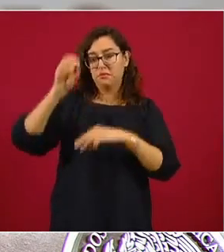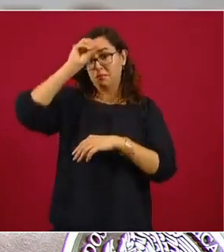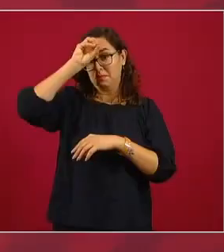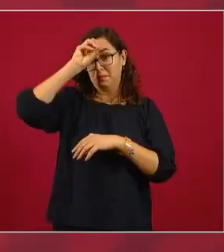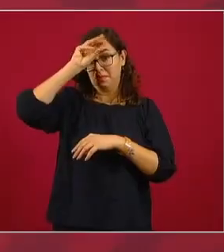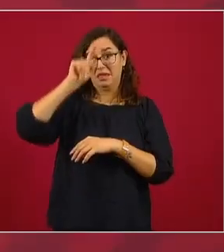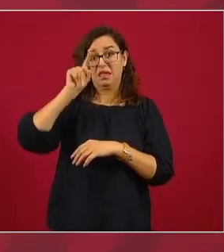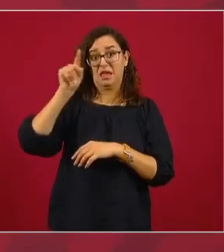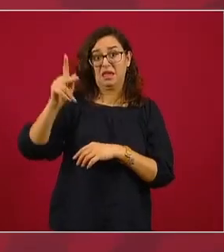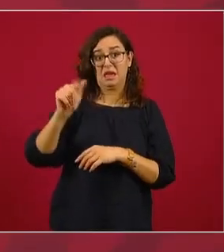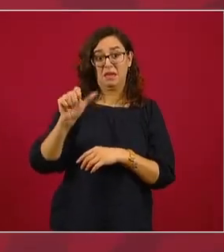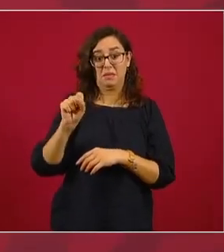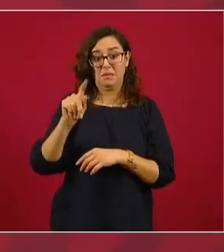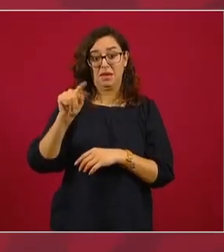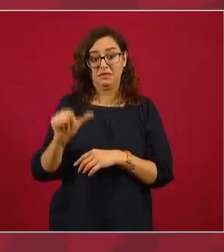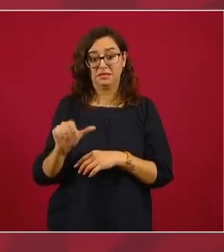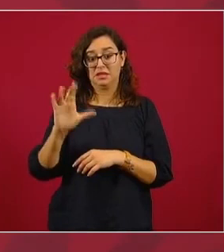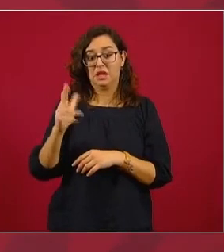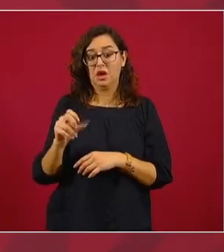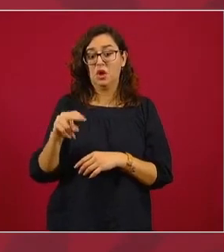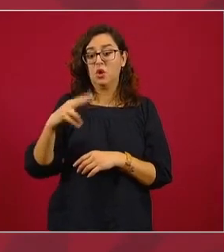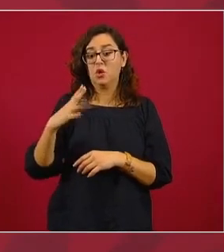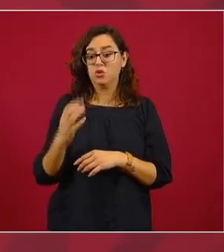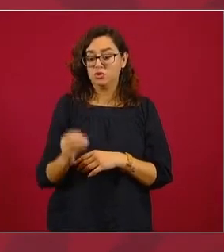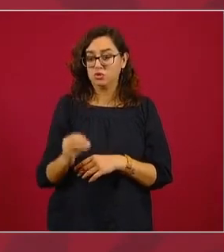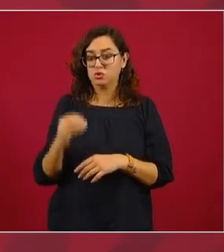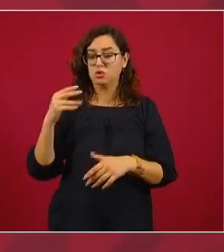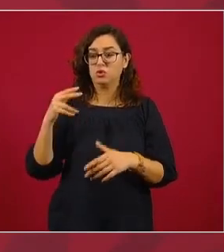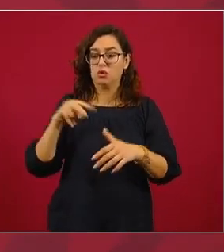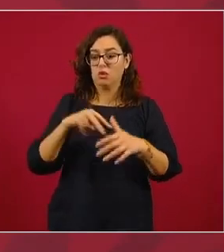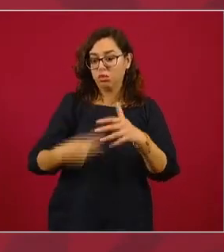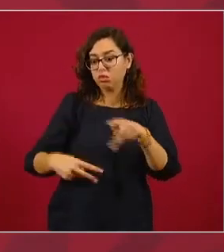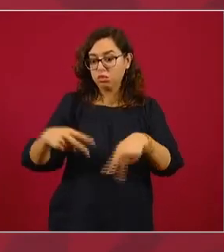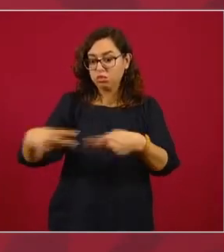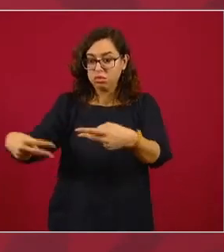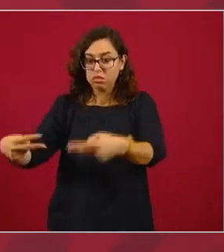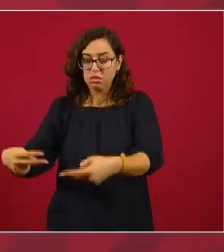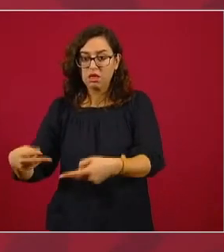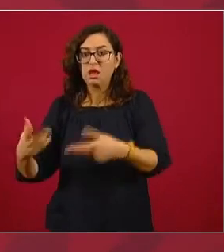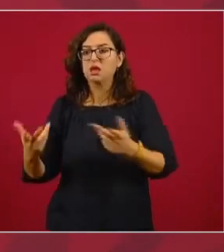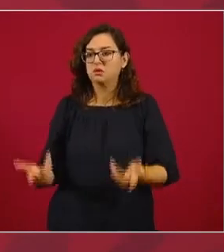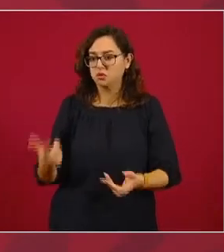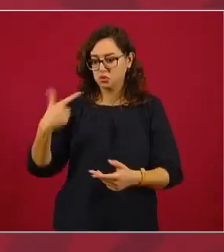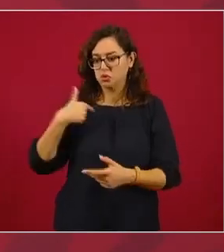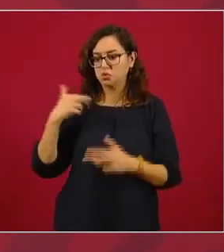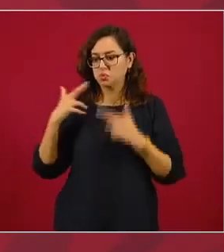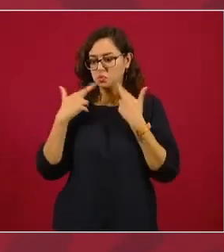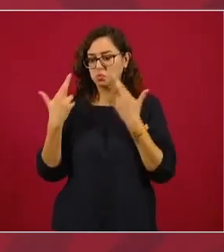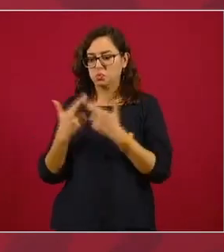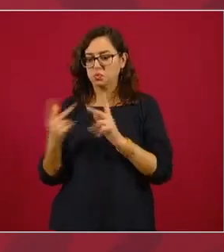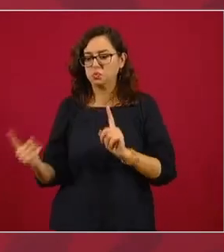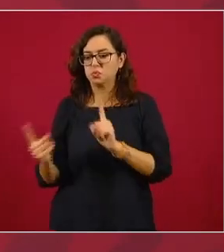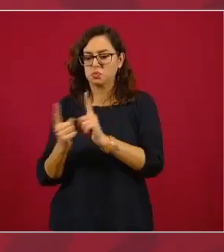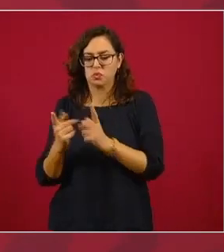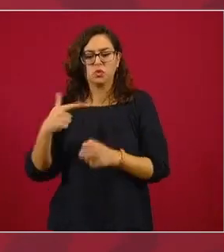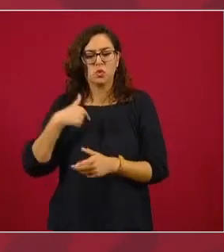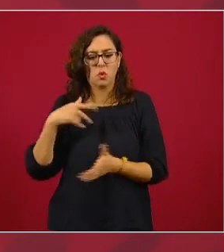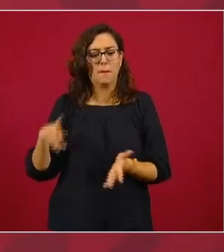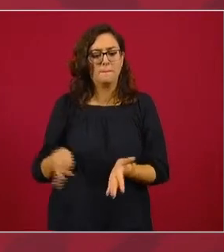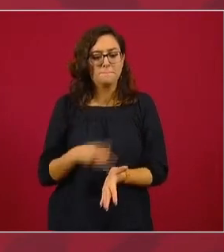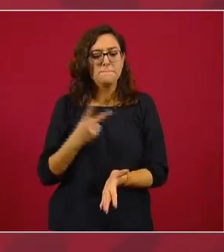de pasta de Concho. Constantemente tengo reuniones con familiares de